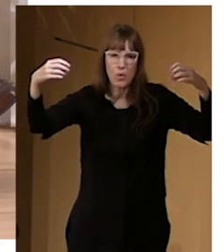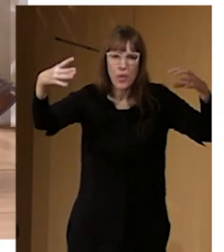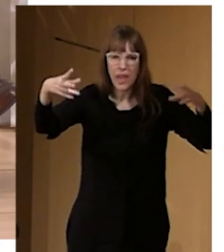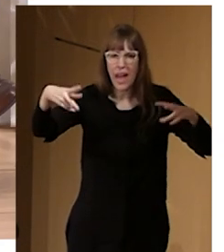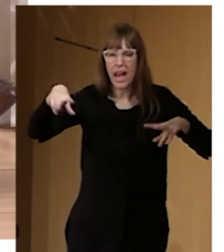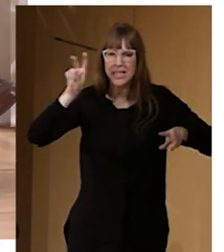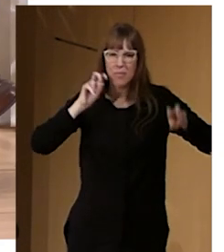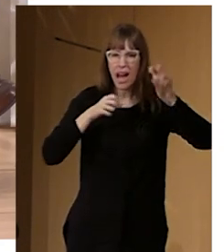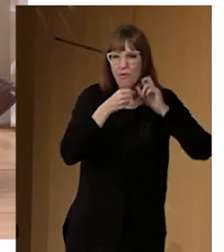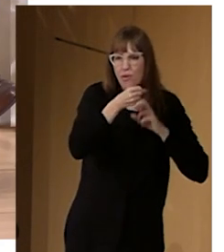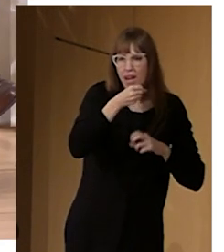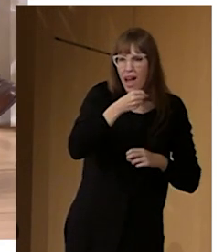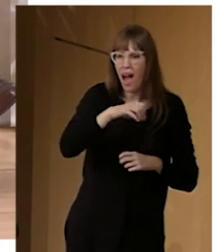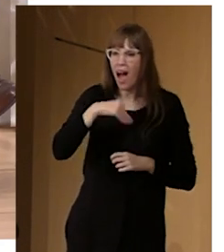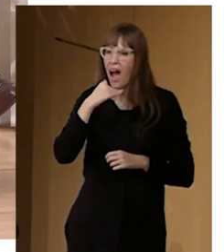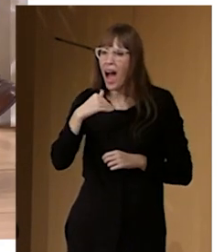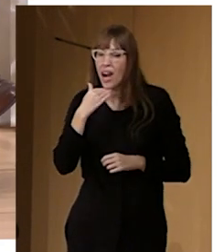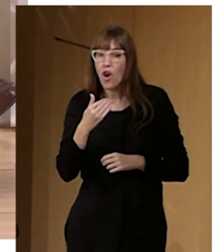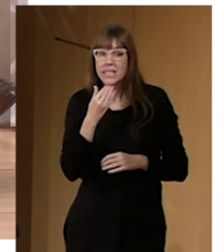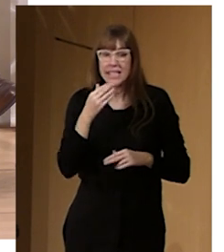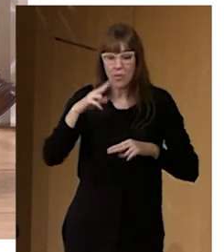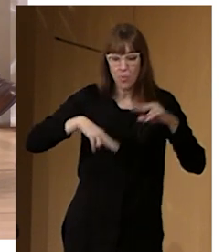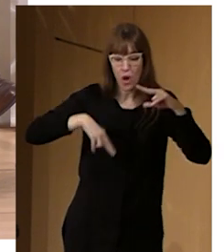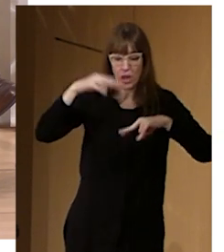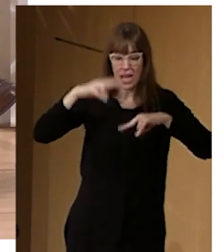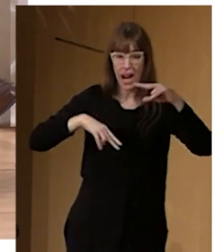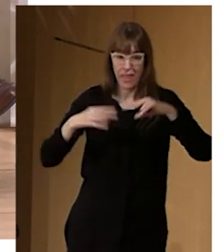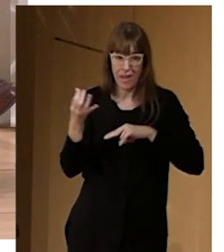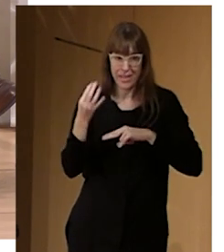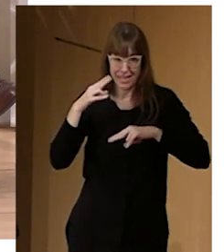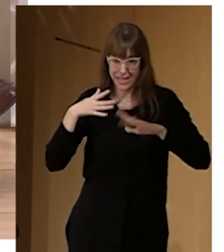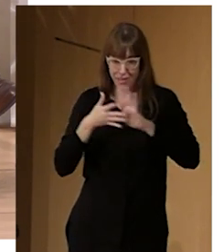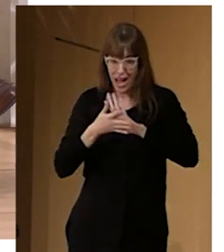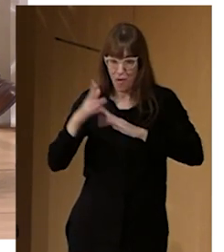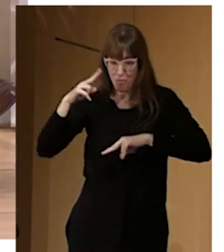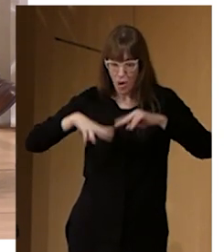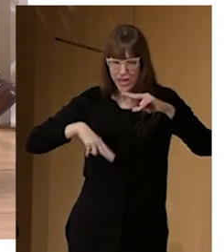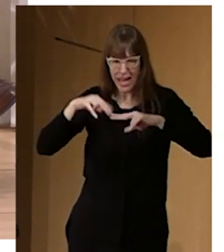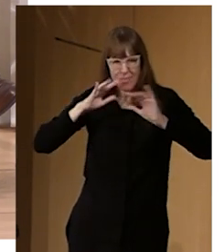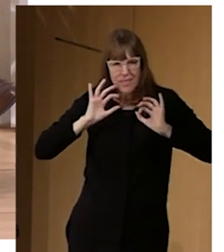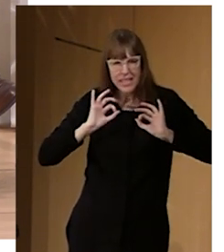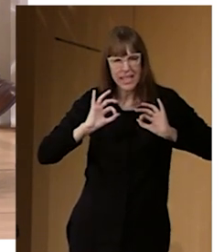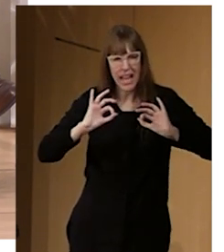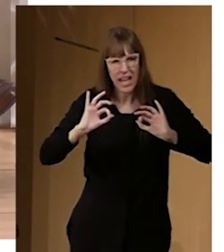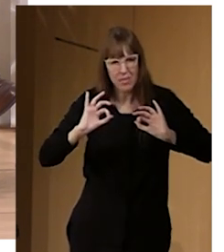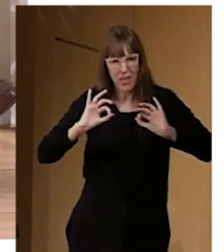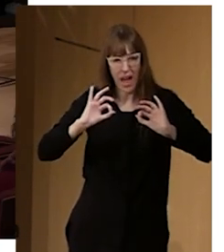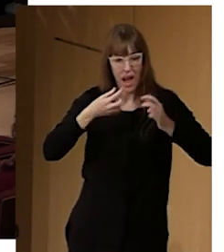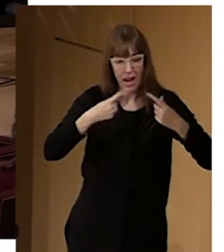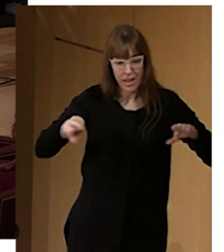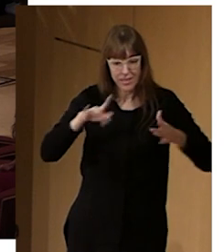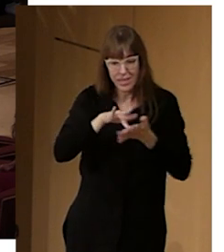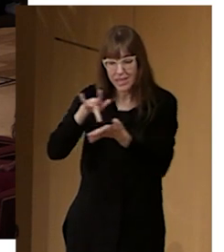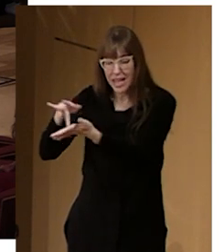haya que montar pues es eso es un montaje eh especialmente que se hace para cada ocasión con lo que supone de gastos de